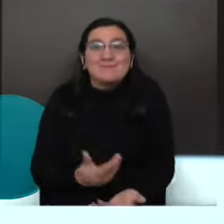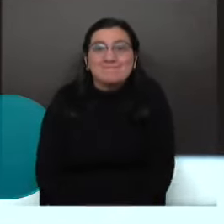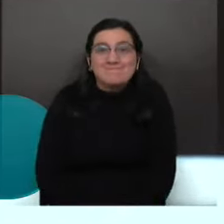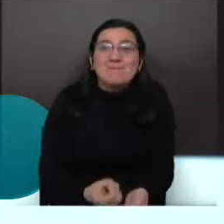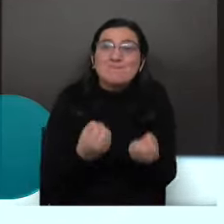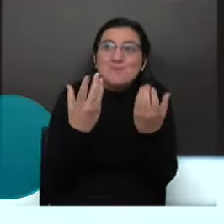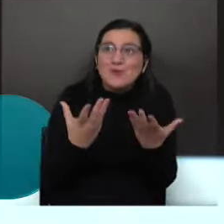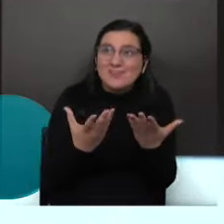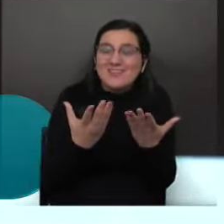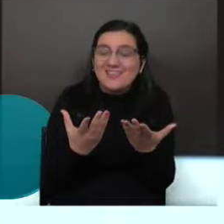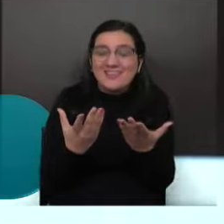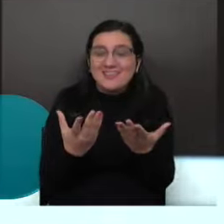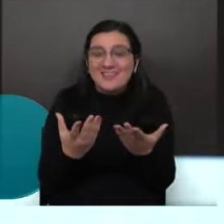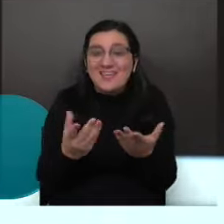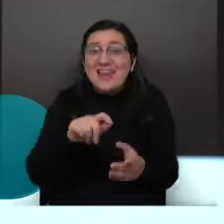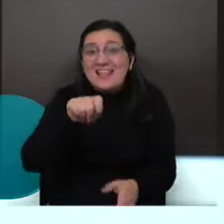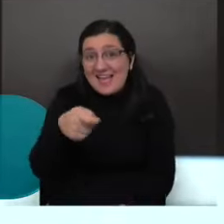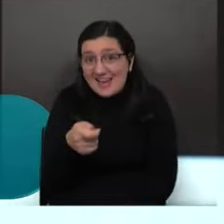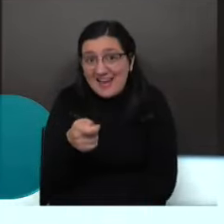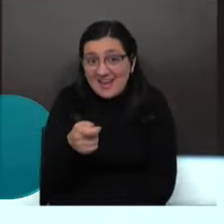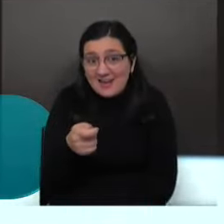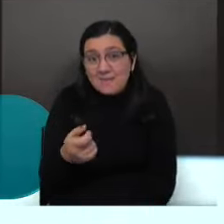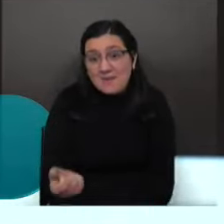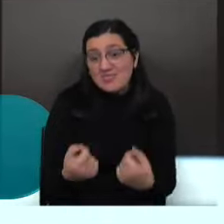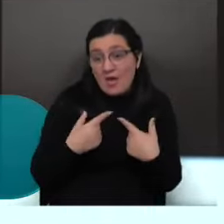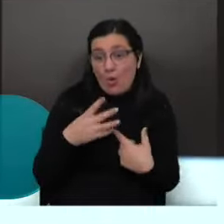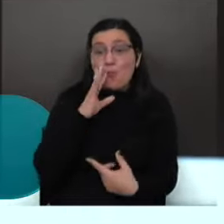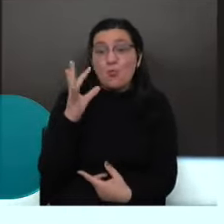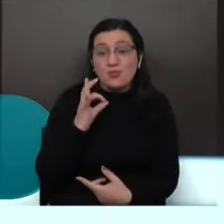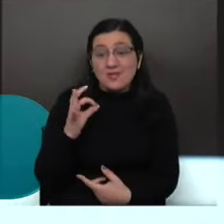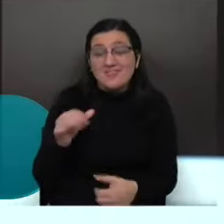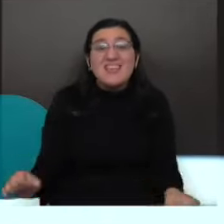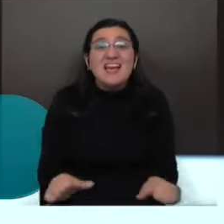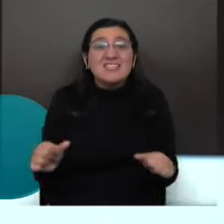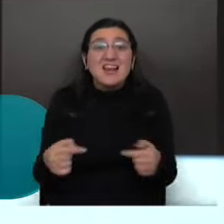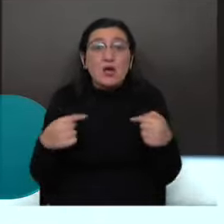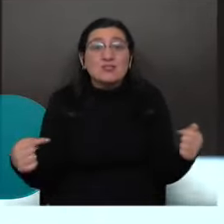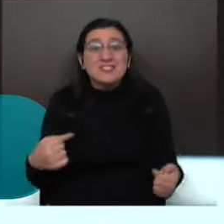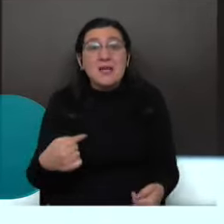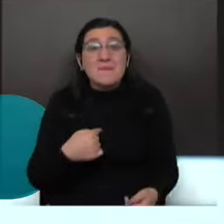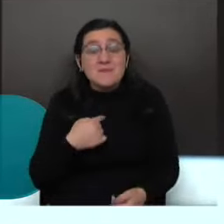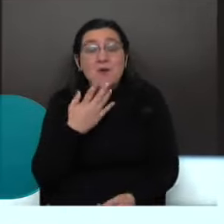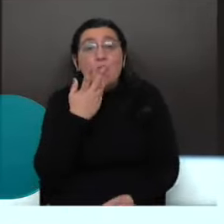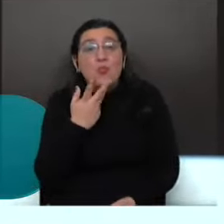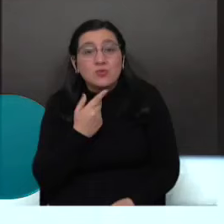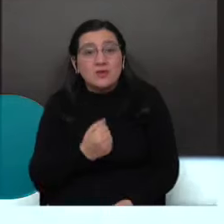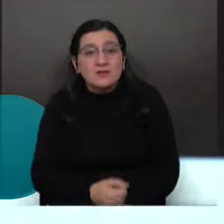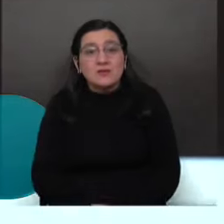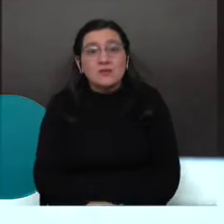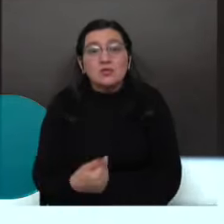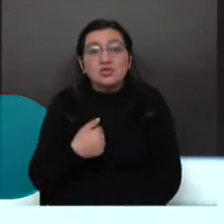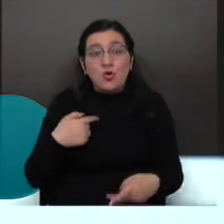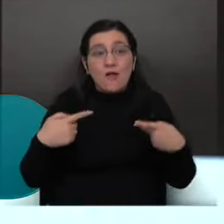porque porque estoy porque el canal en este caso me da la oportunidad de hacer las cosas que me gustan hacer yo el